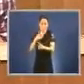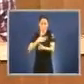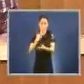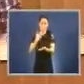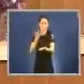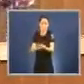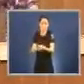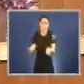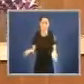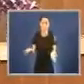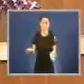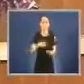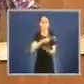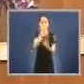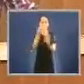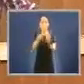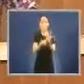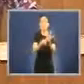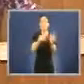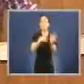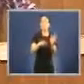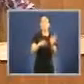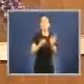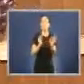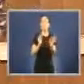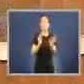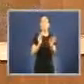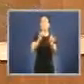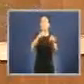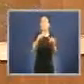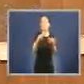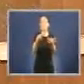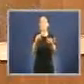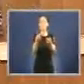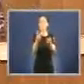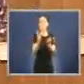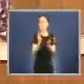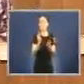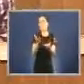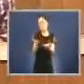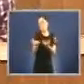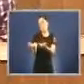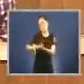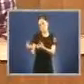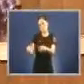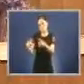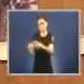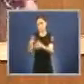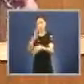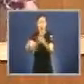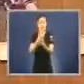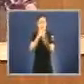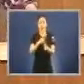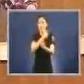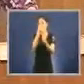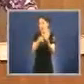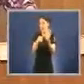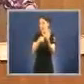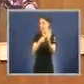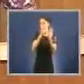Legalmente que se poidan establecer bonificacións sociais que ata agora non se recollen no texto refundido de lei reguladora de